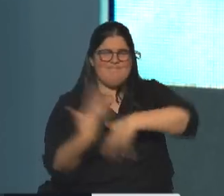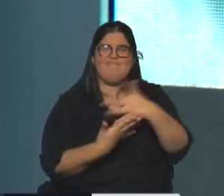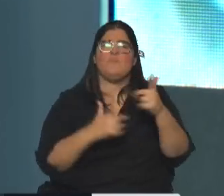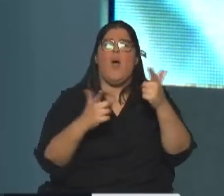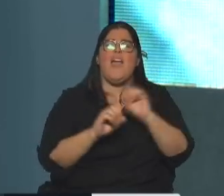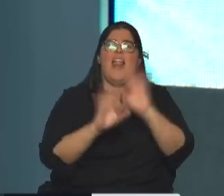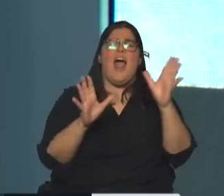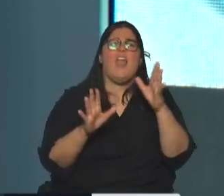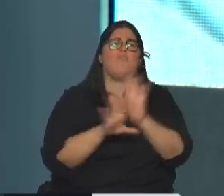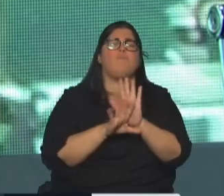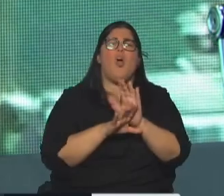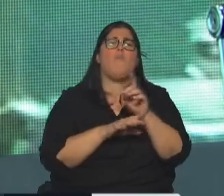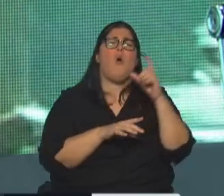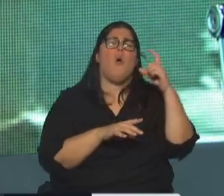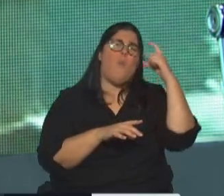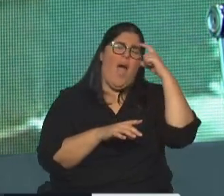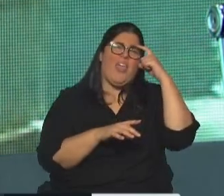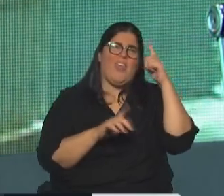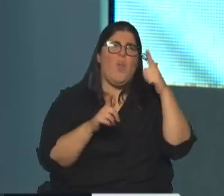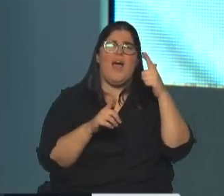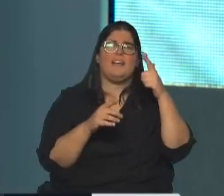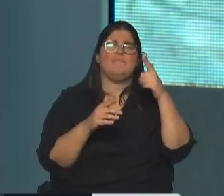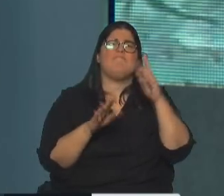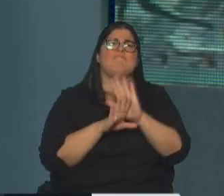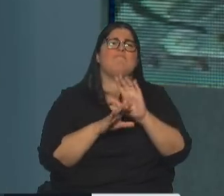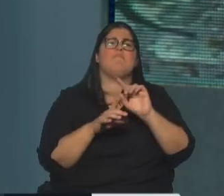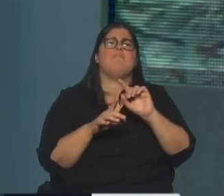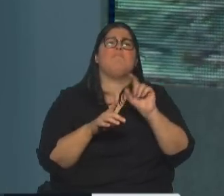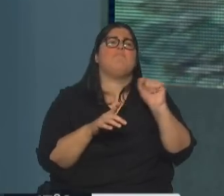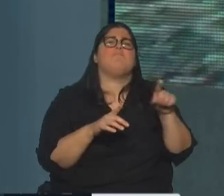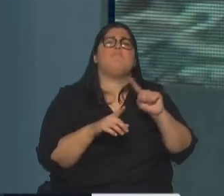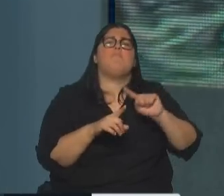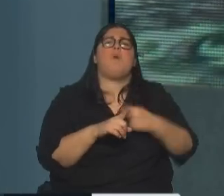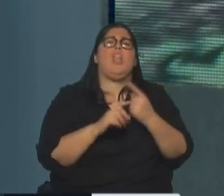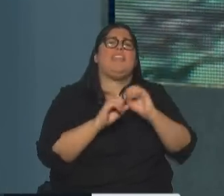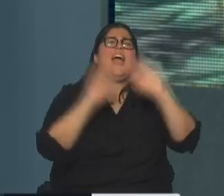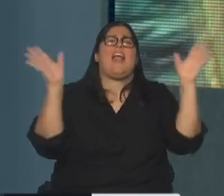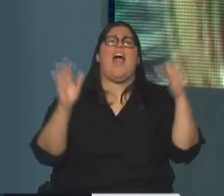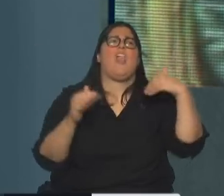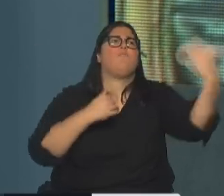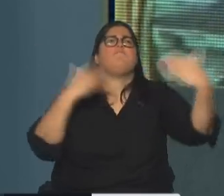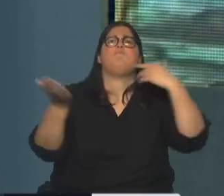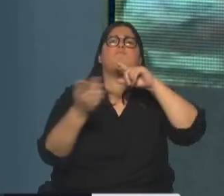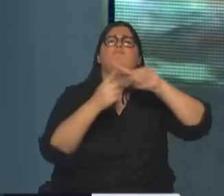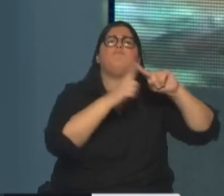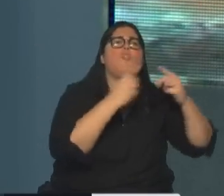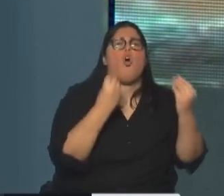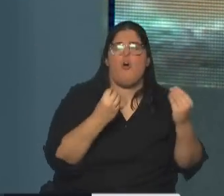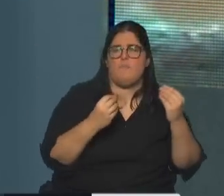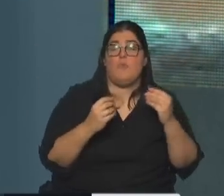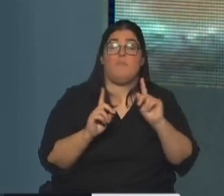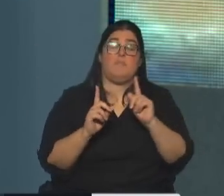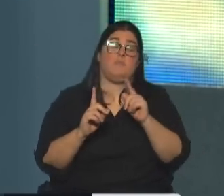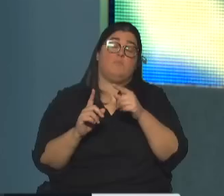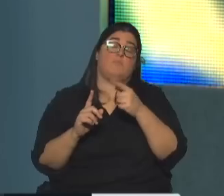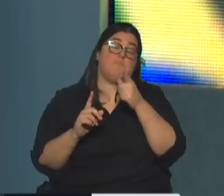grado de desorientación que tiene la política exterior norteamericana a partir de la guerra, digo, puede